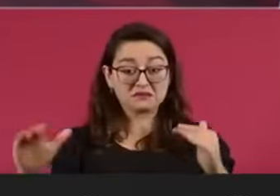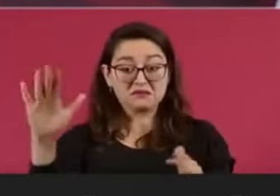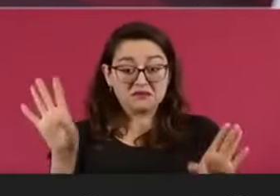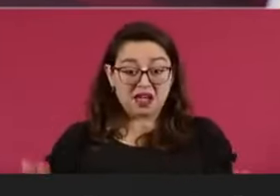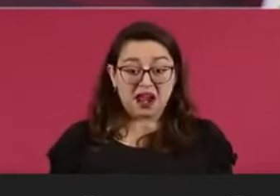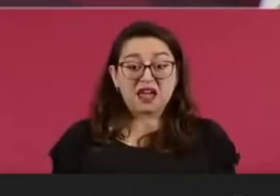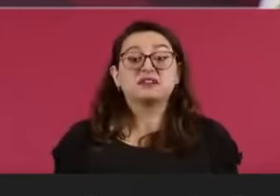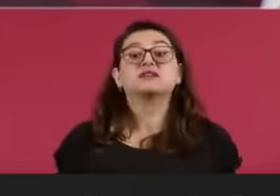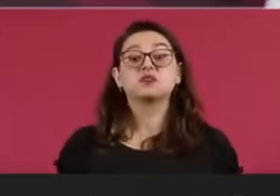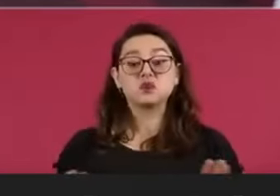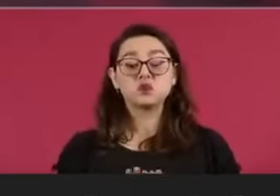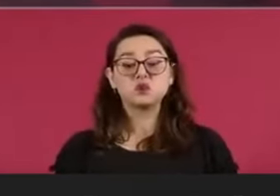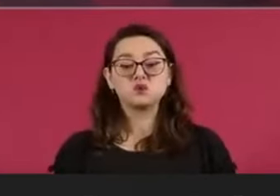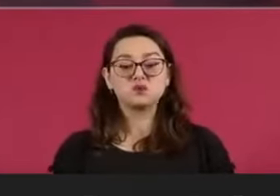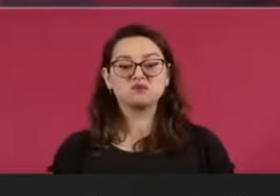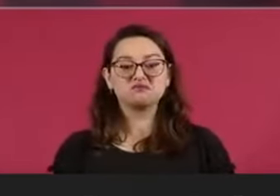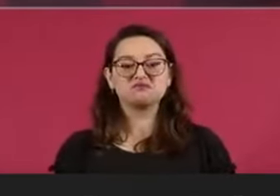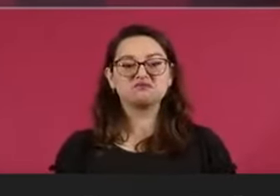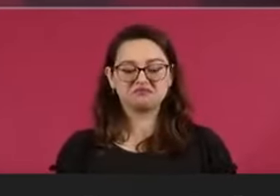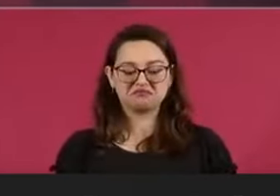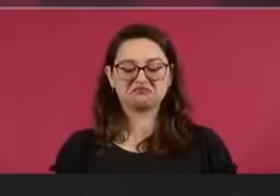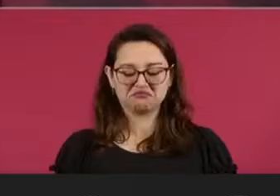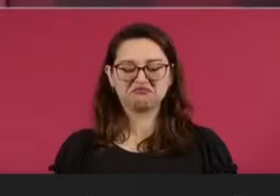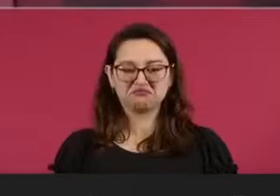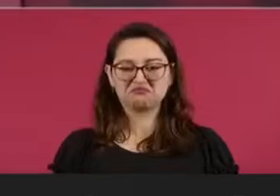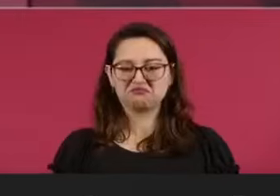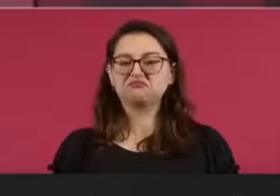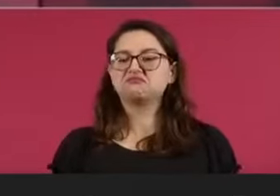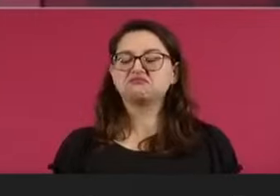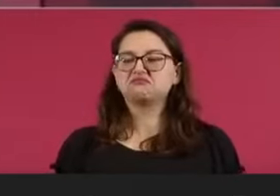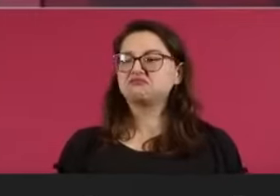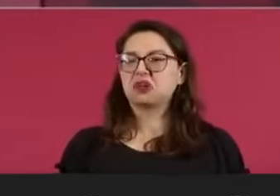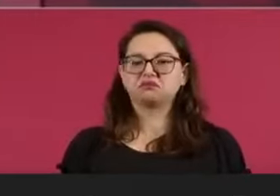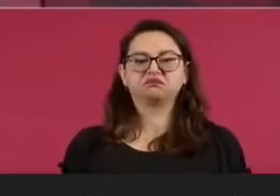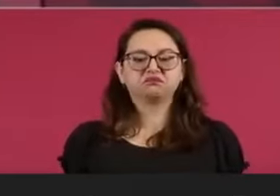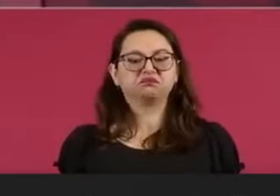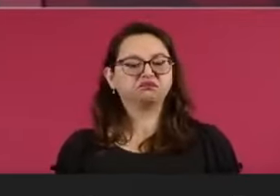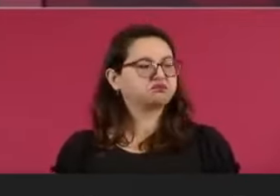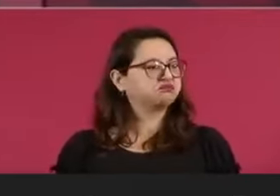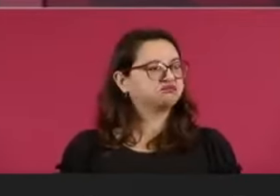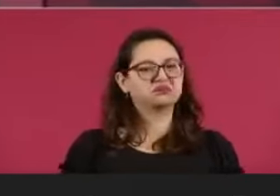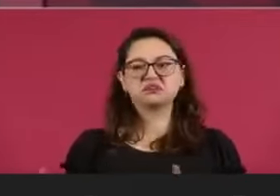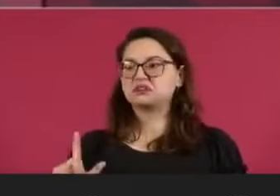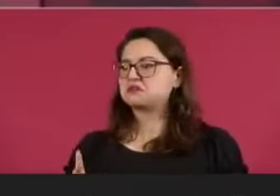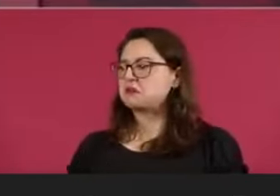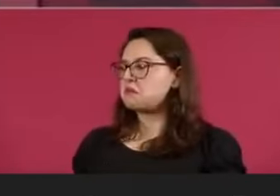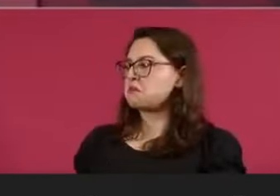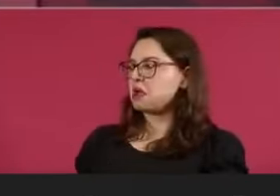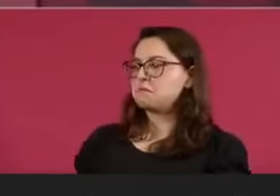actúan con absoluta impunidad y están